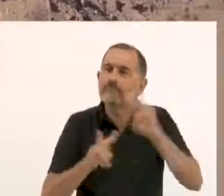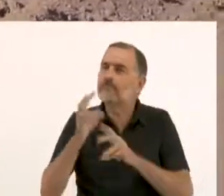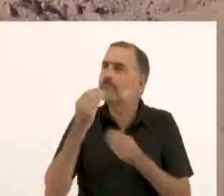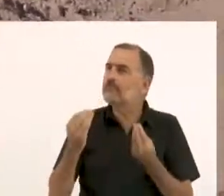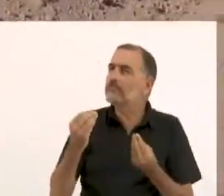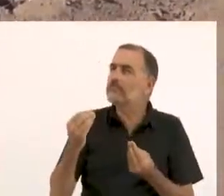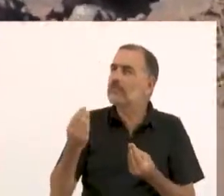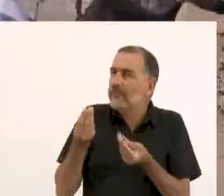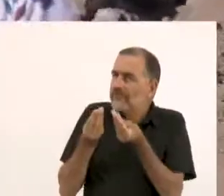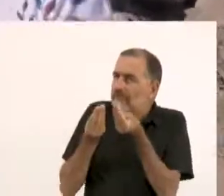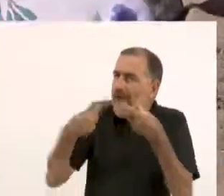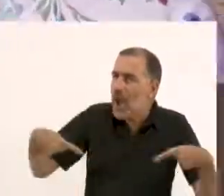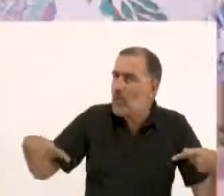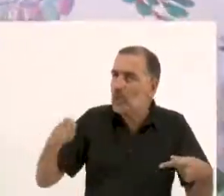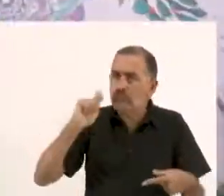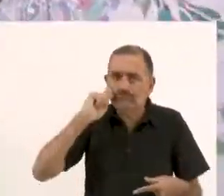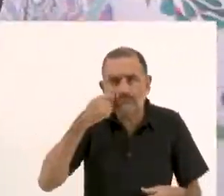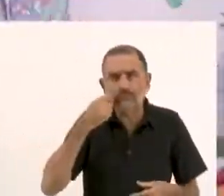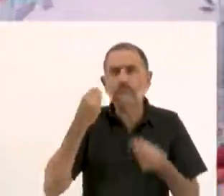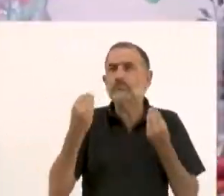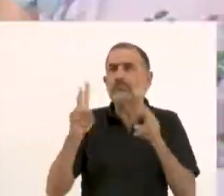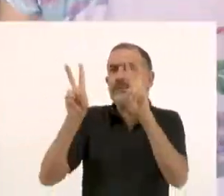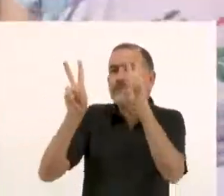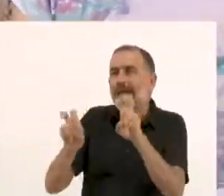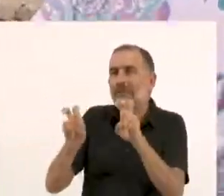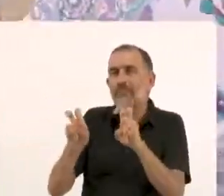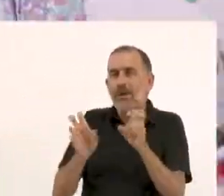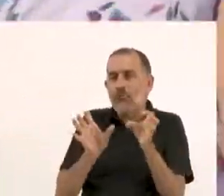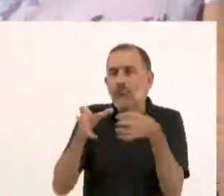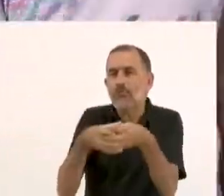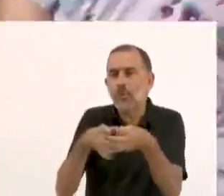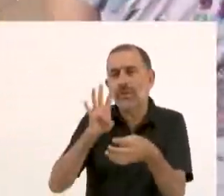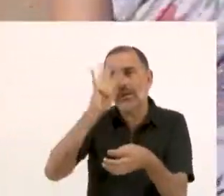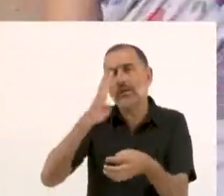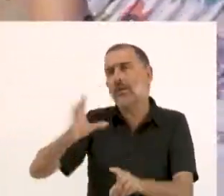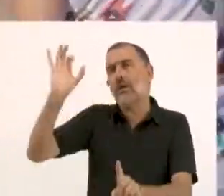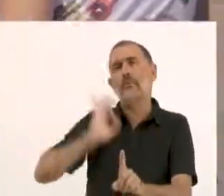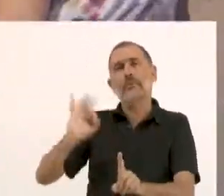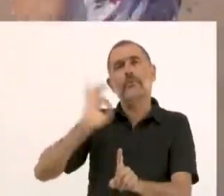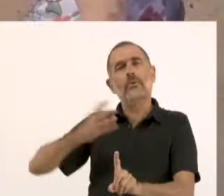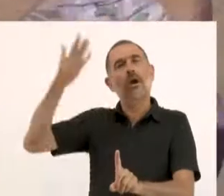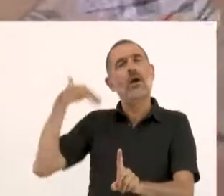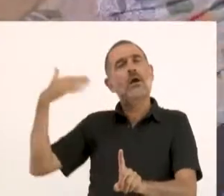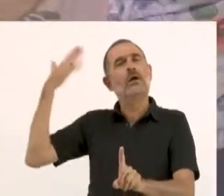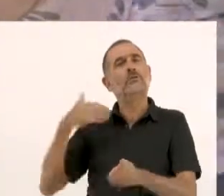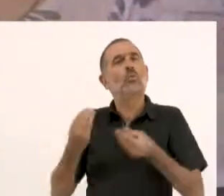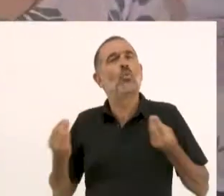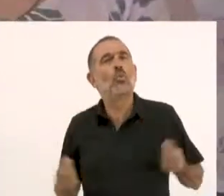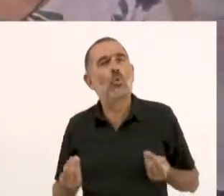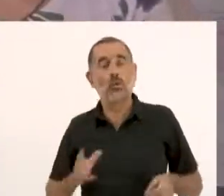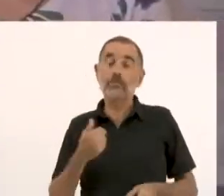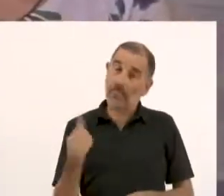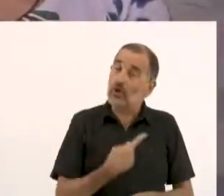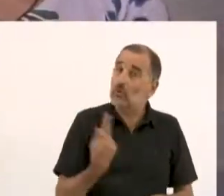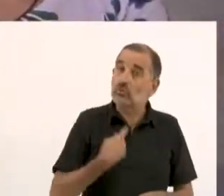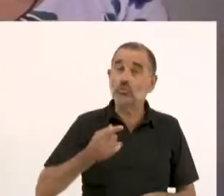los antiguos pobladores de Córdoba. ¿Y por qué elegimos encuadrarnos en el marco de esta disciplina?